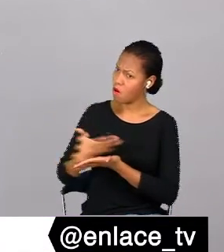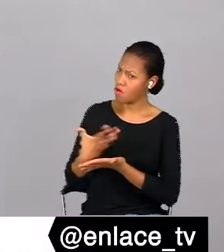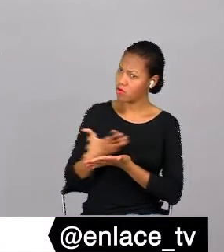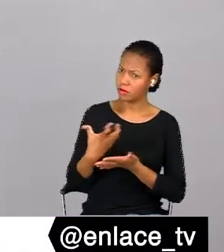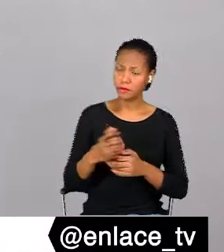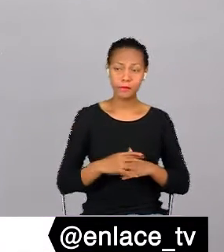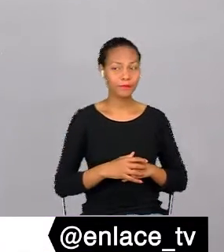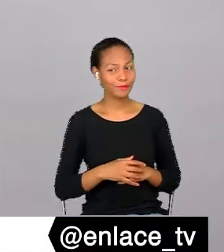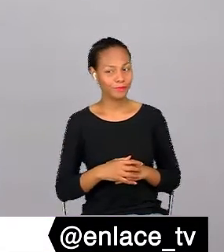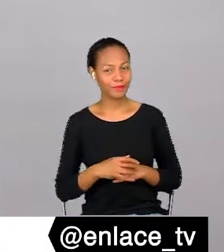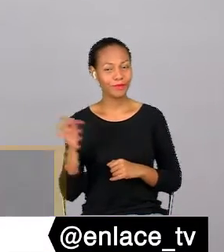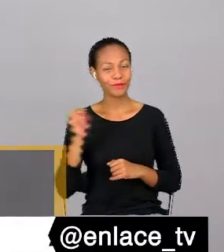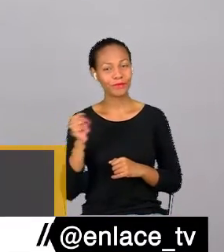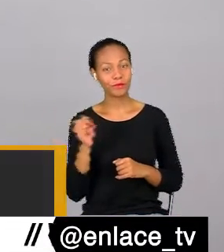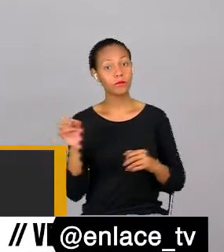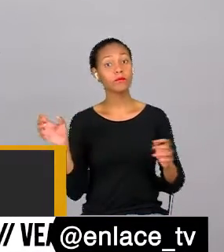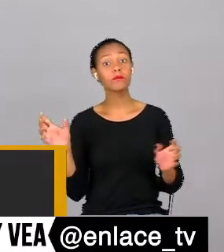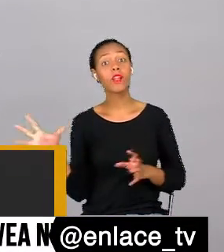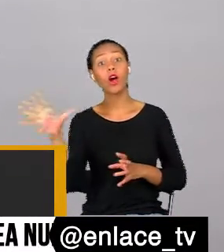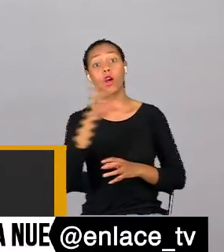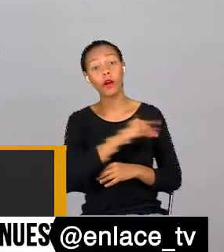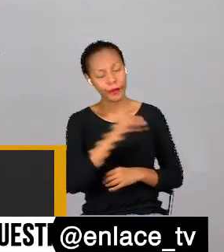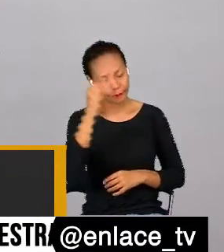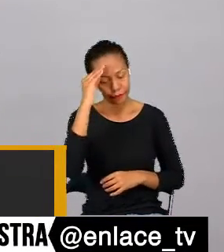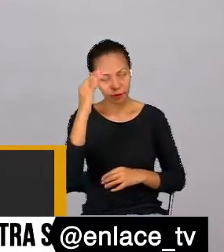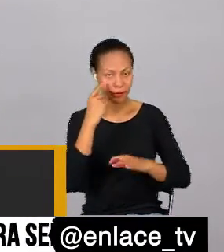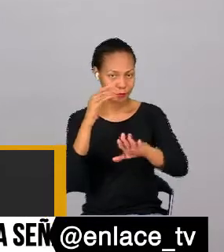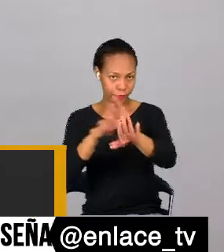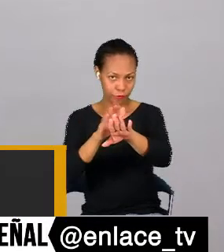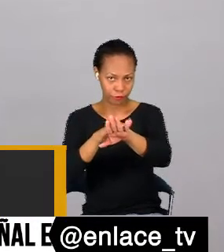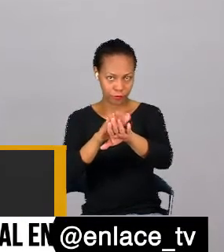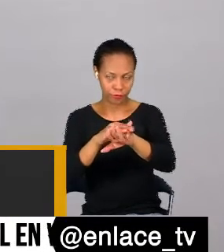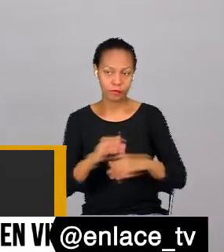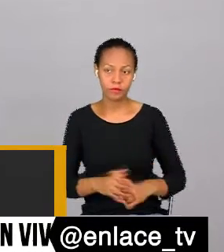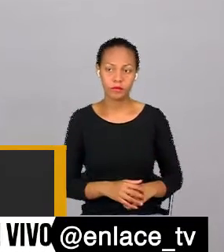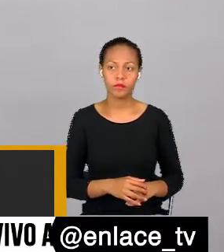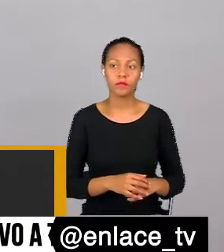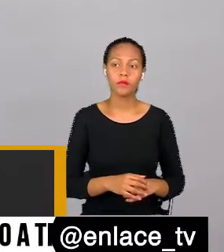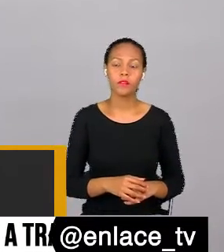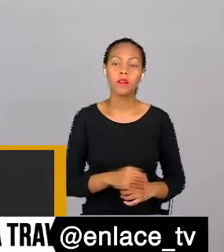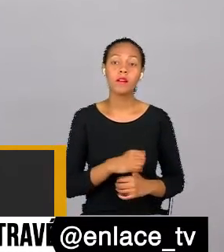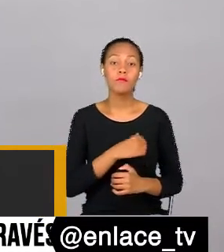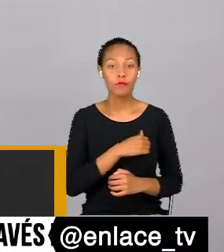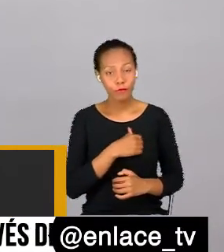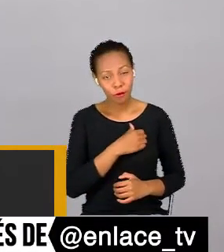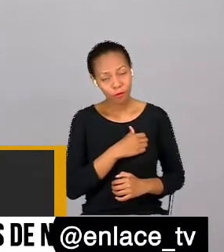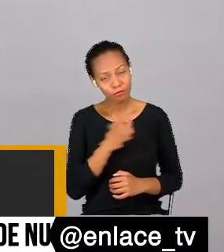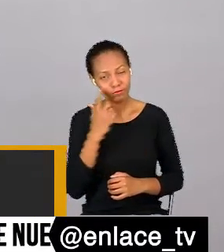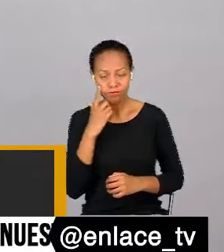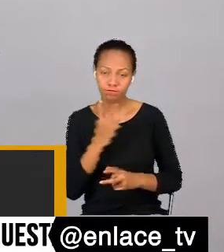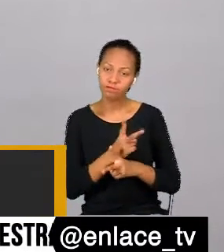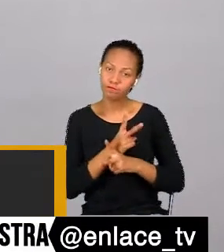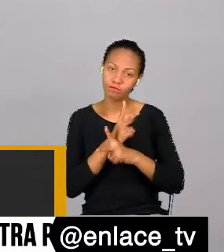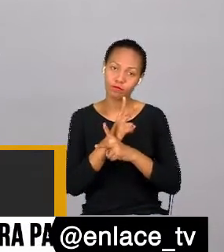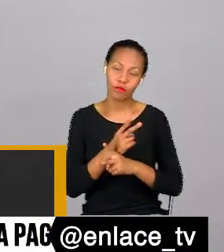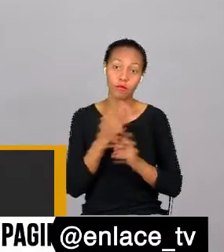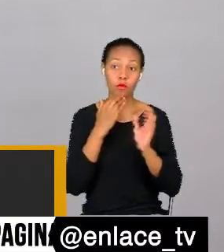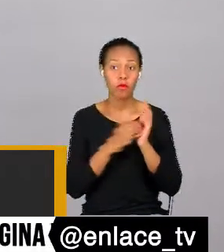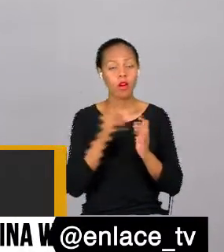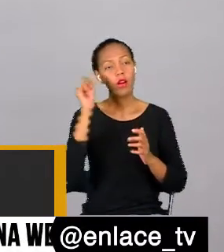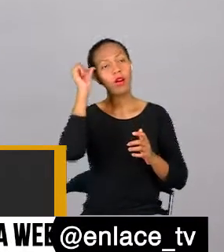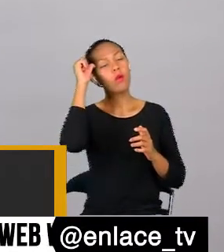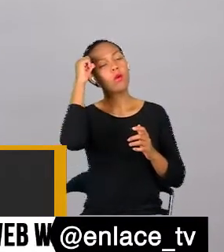un llamado a la comunidad del Magdalena Medio para cuidar nuestra flora, principalmente en esta conmemoración y